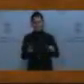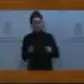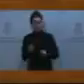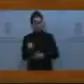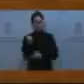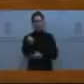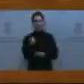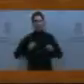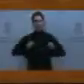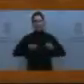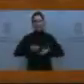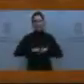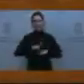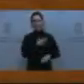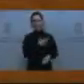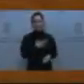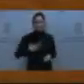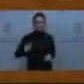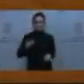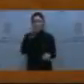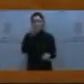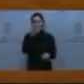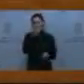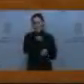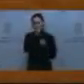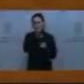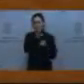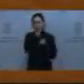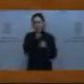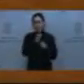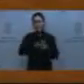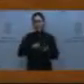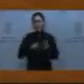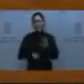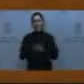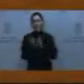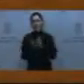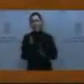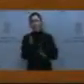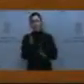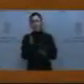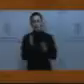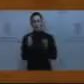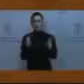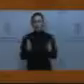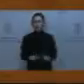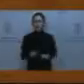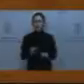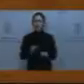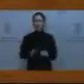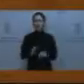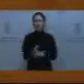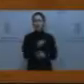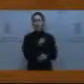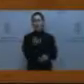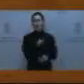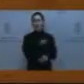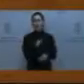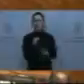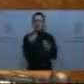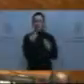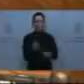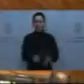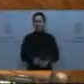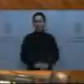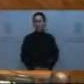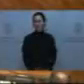que nos permite conocer información sobre la marcha de la negociación en materia de reforma de la financiación autonómica. Muchas gracias.